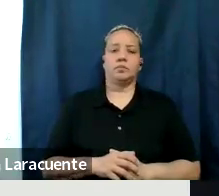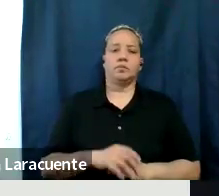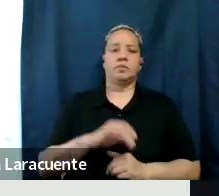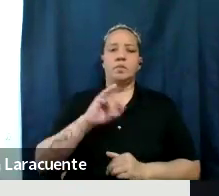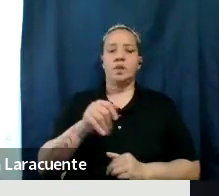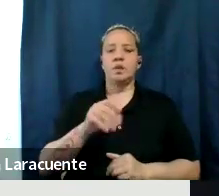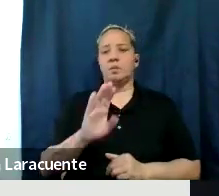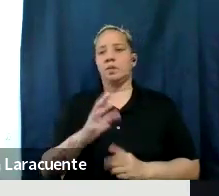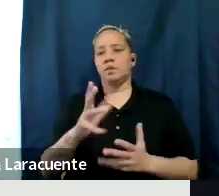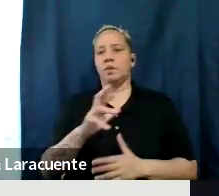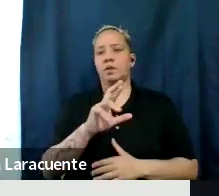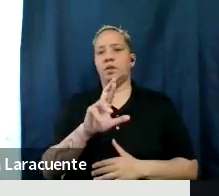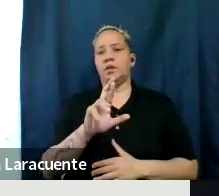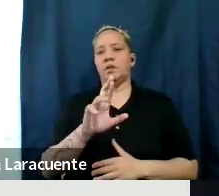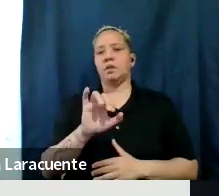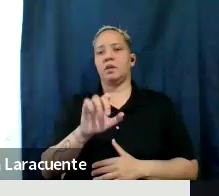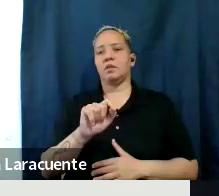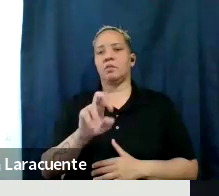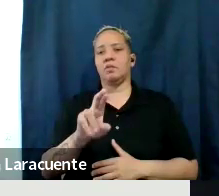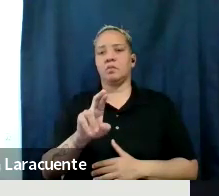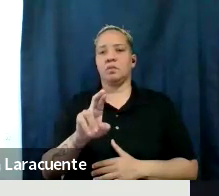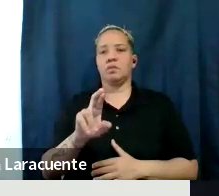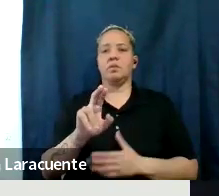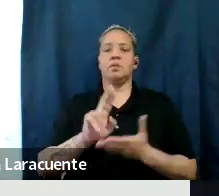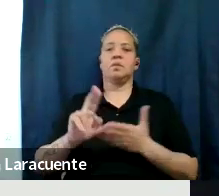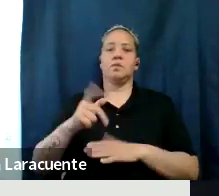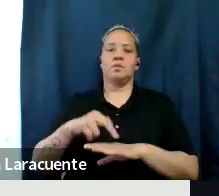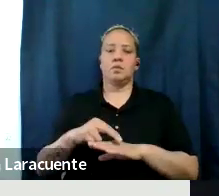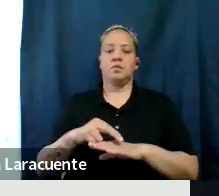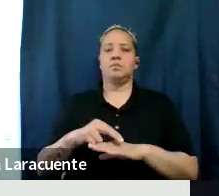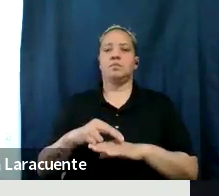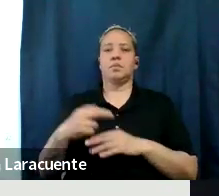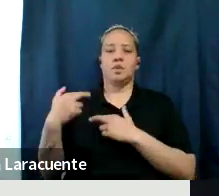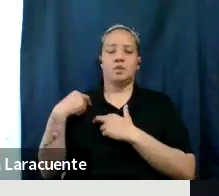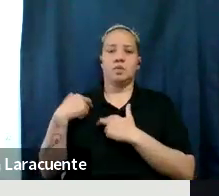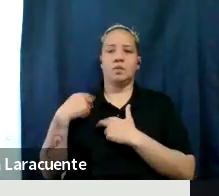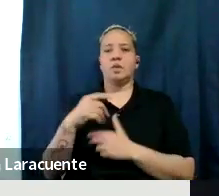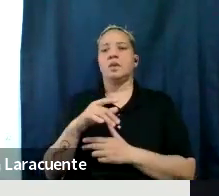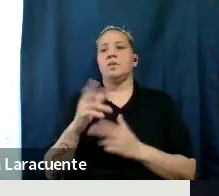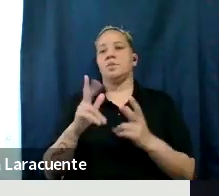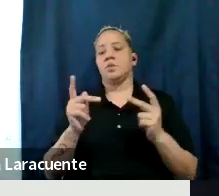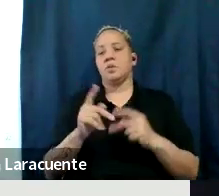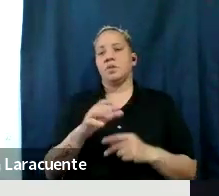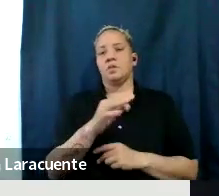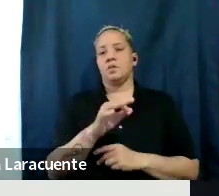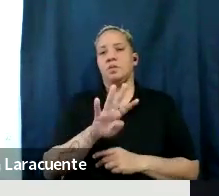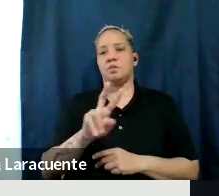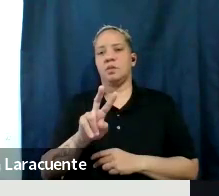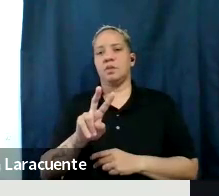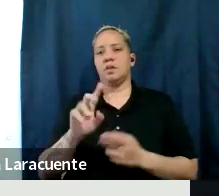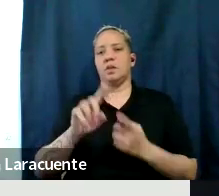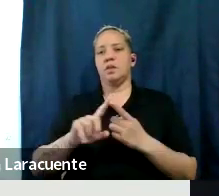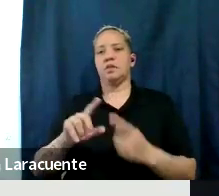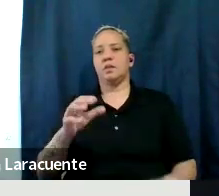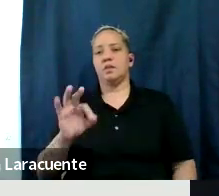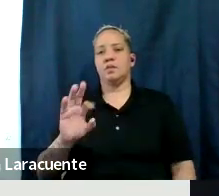de Puerto Rico, un cargo que ocupará desde 1942 a 1966.